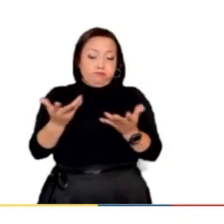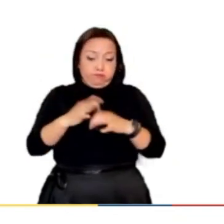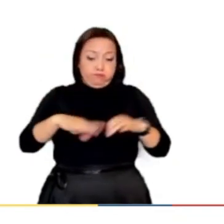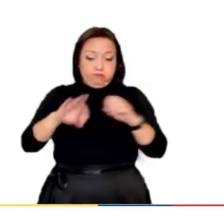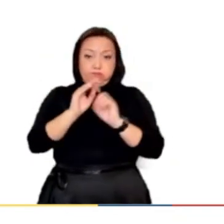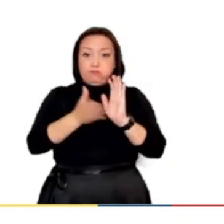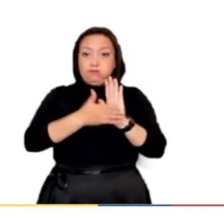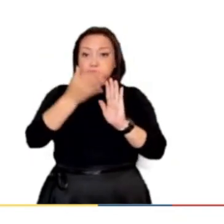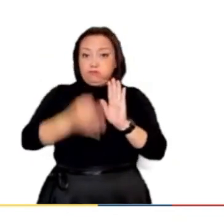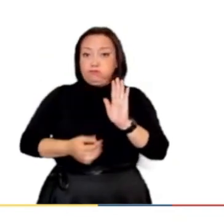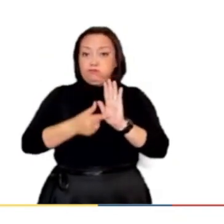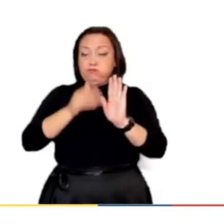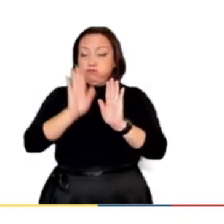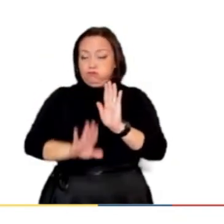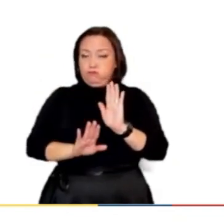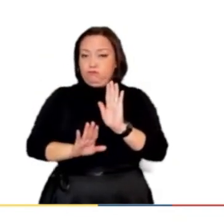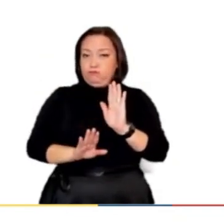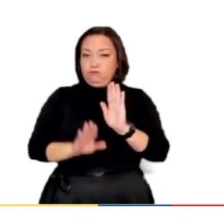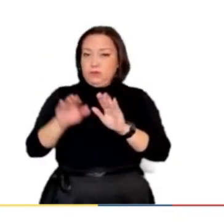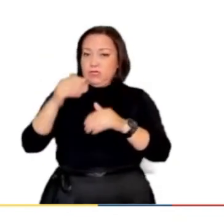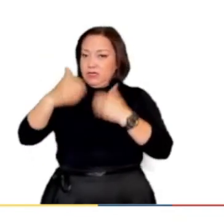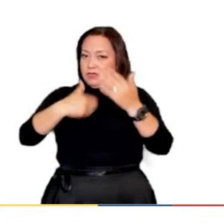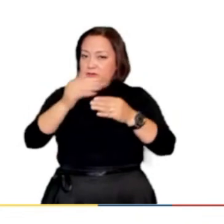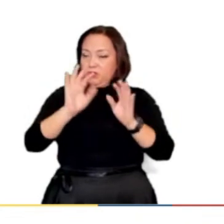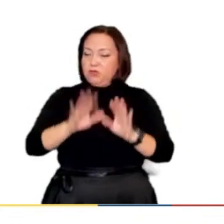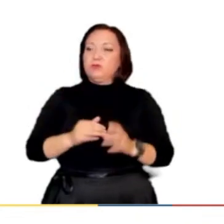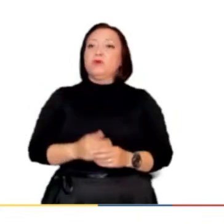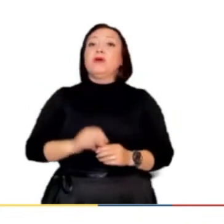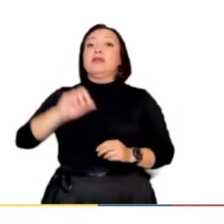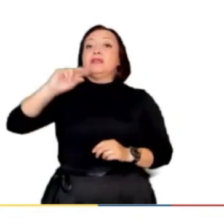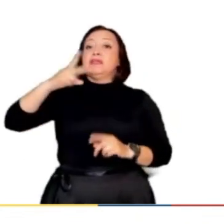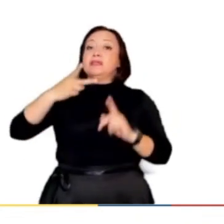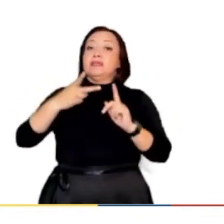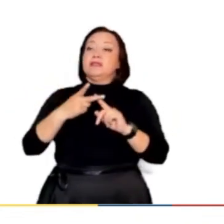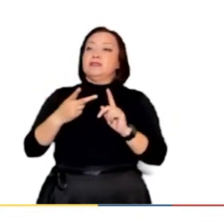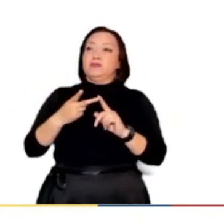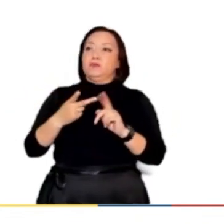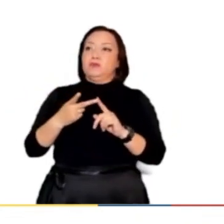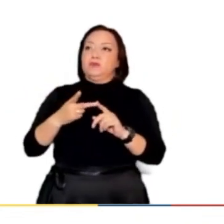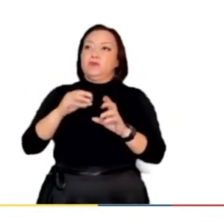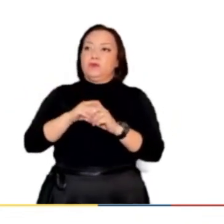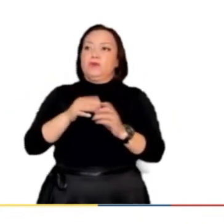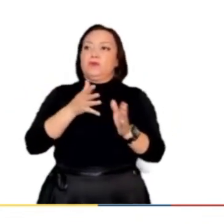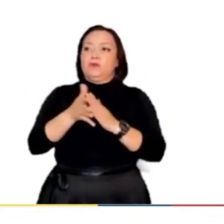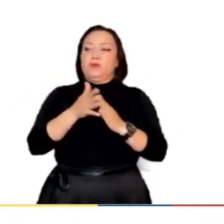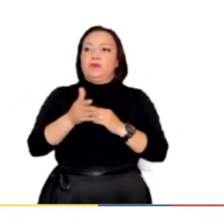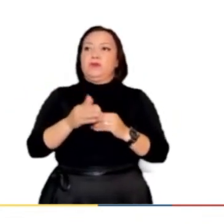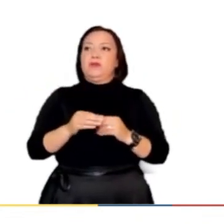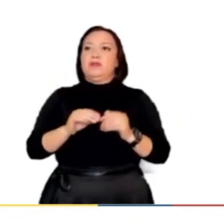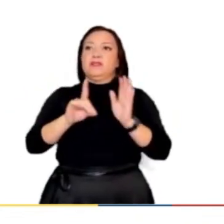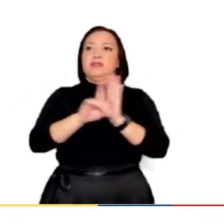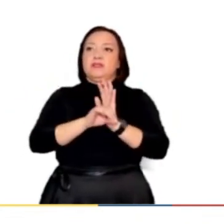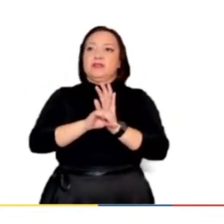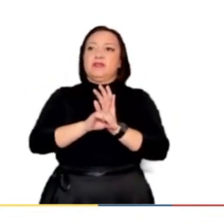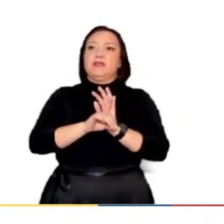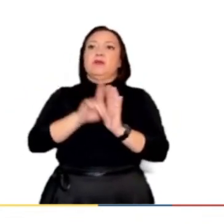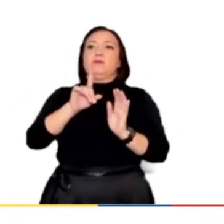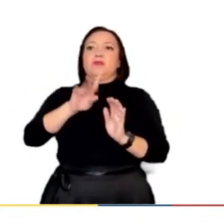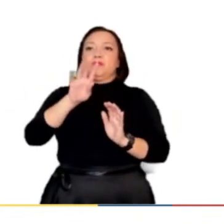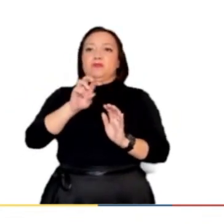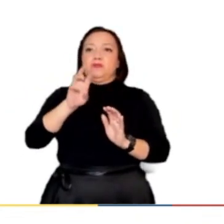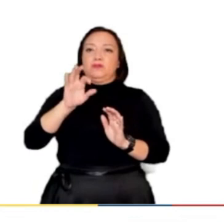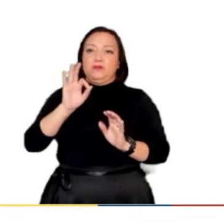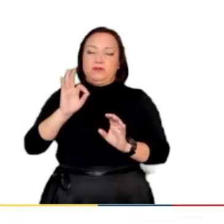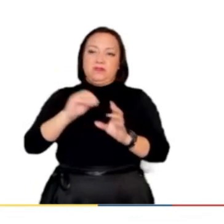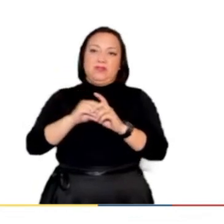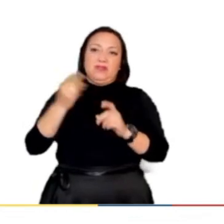operación. Y el segundo elemento que se incorpora es la circular reglamentaria de 183, que estaba vigente en su momento